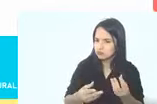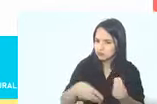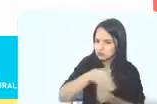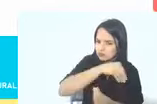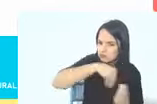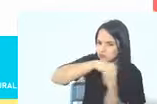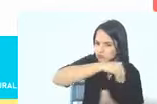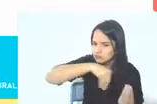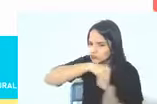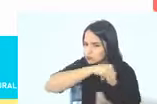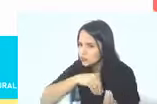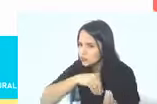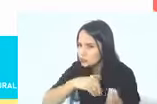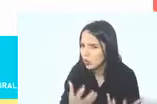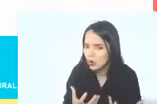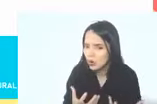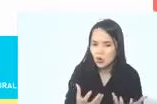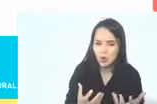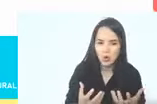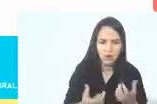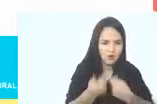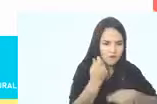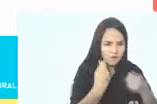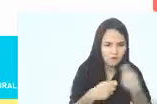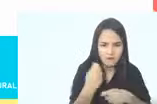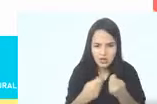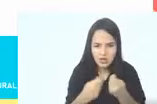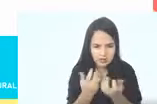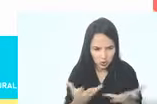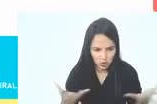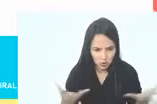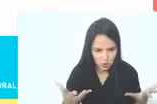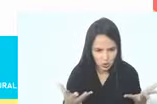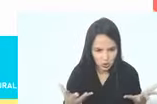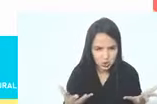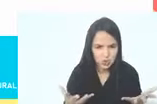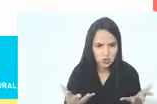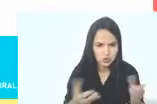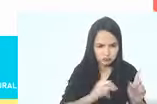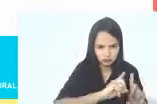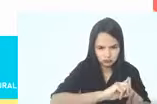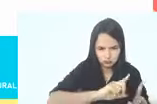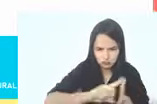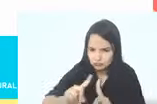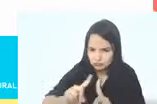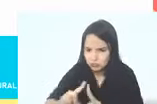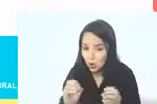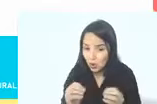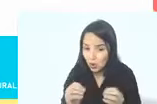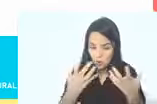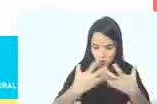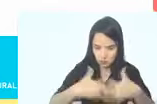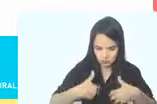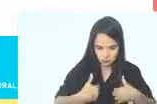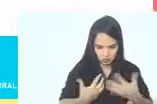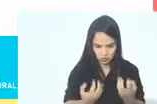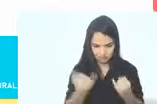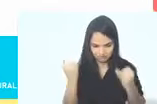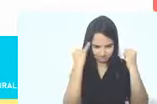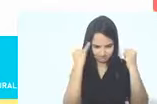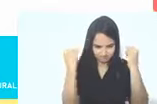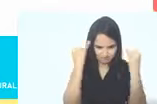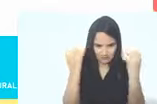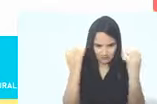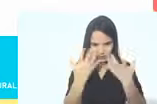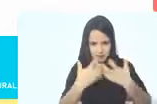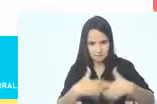las dinámicas de planeación y ejecución de los procesos de la institucionalidad, de la administración municipal, pero también concertar